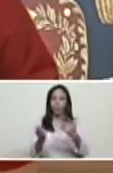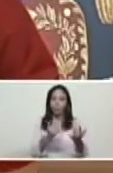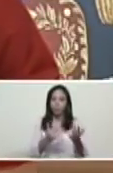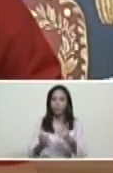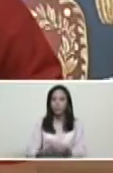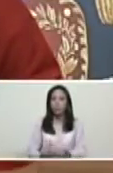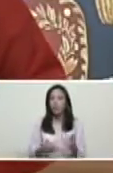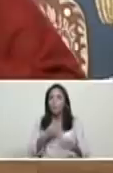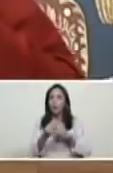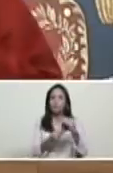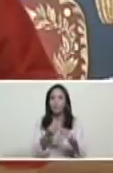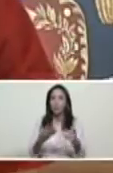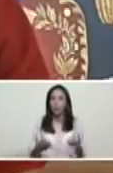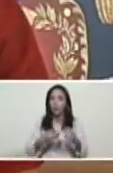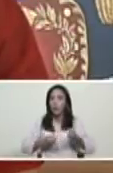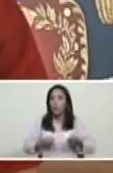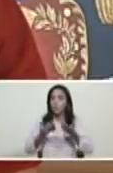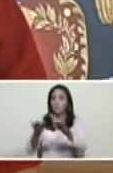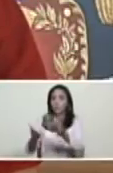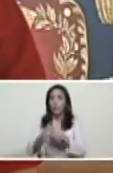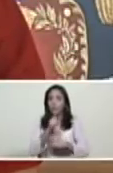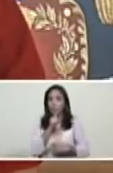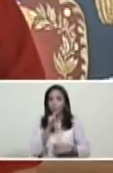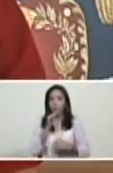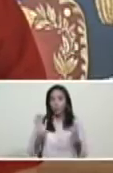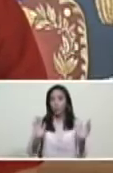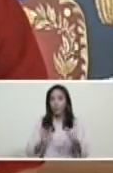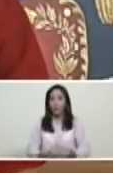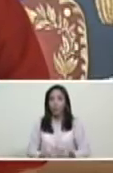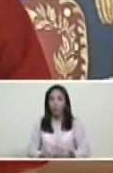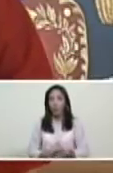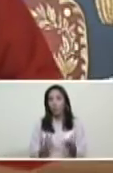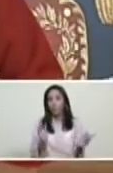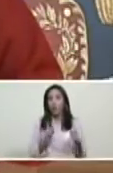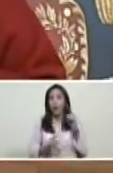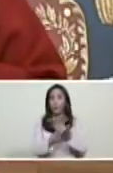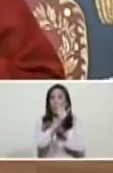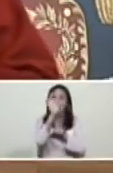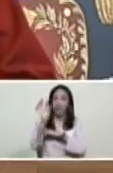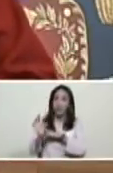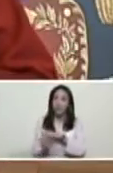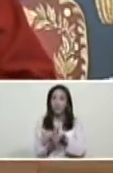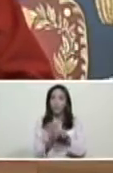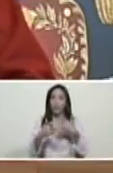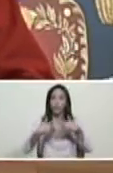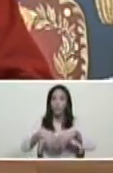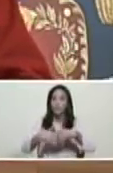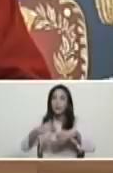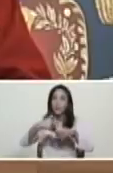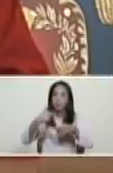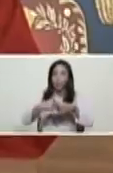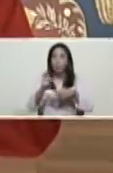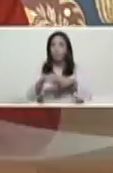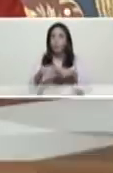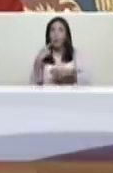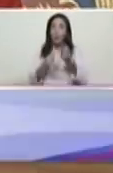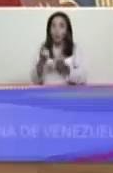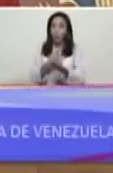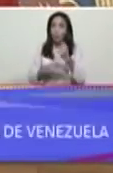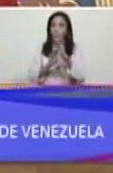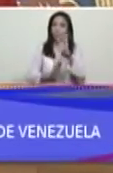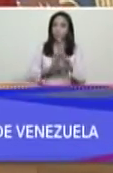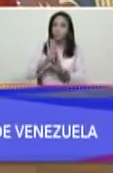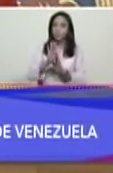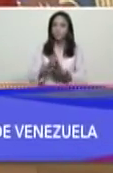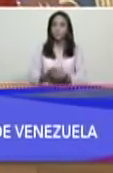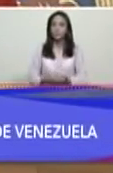trabajando en entregar buenas noticias para los países petroleros y para la economía mundial. Así que venimos además con